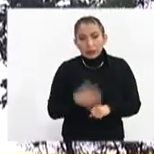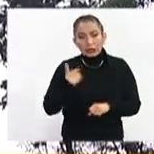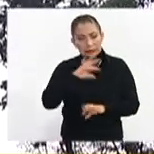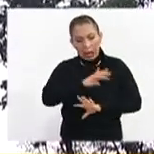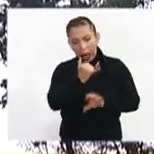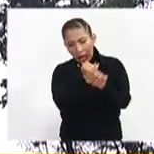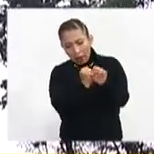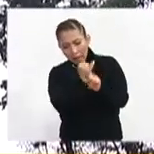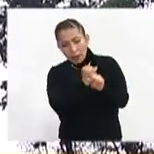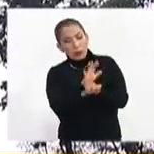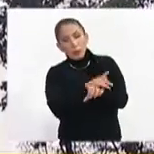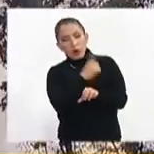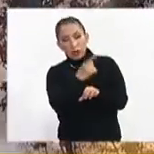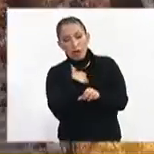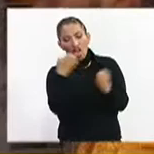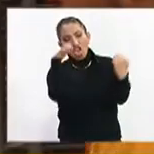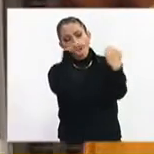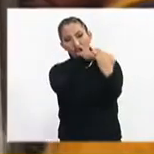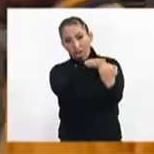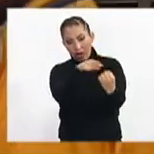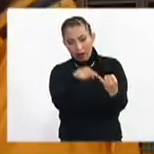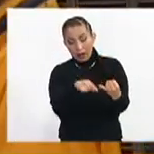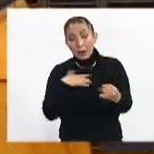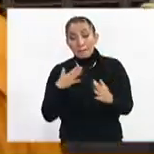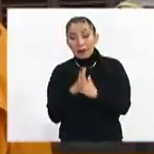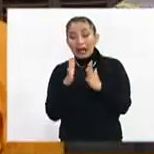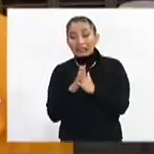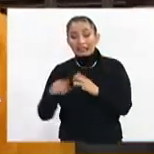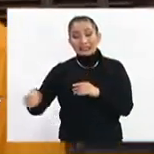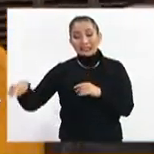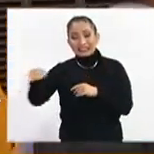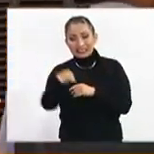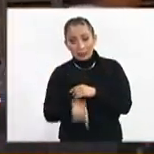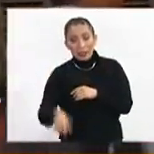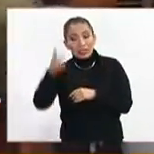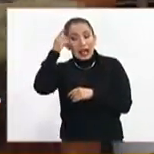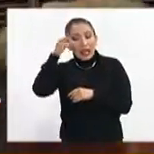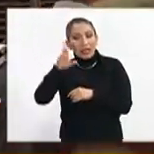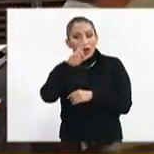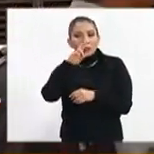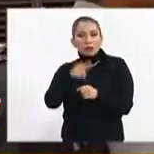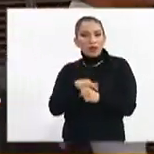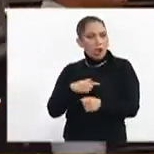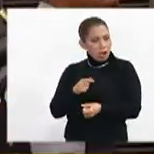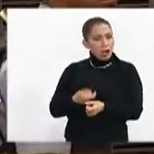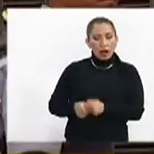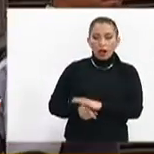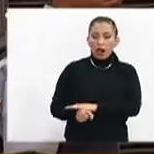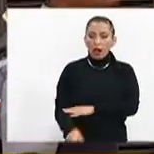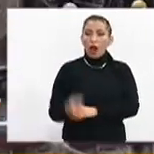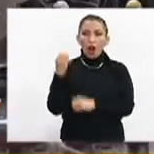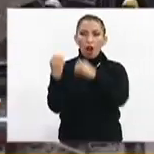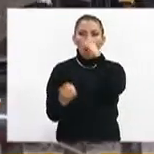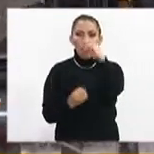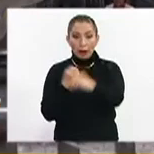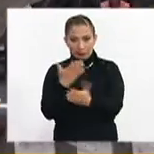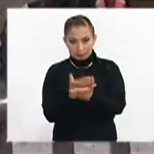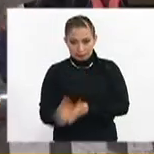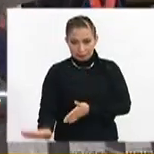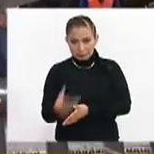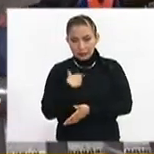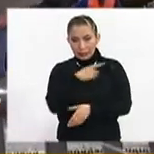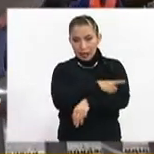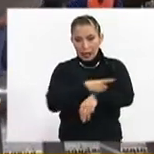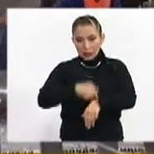están investigando los delitos de fraude específico y la participación de directores responsables de obra. Por su parte,